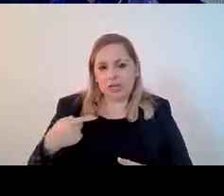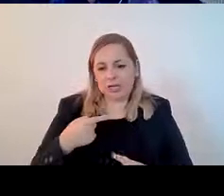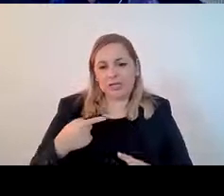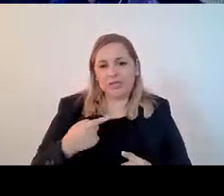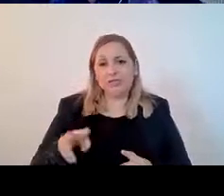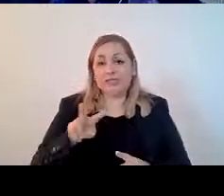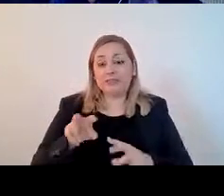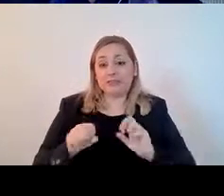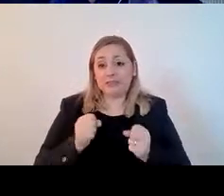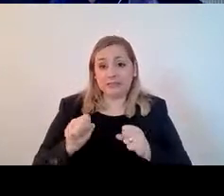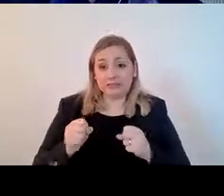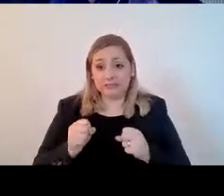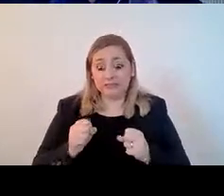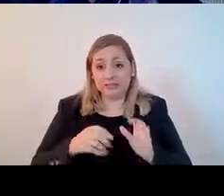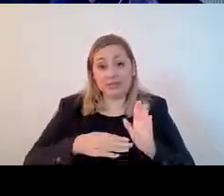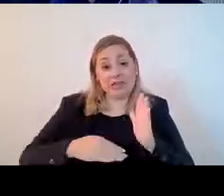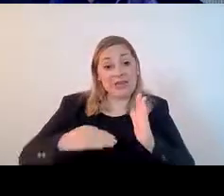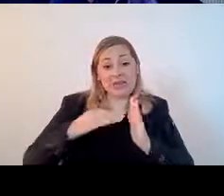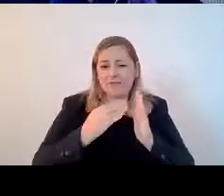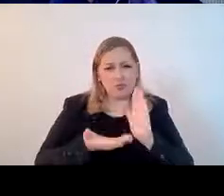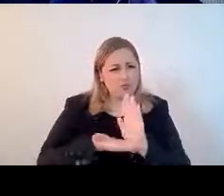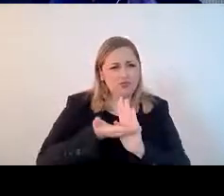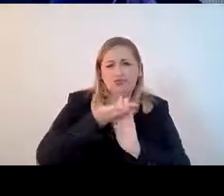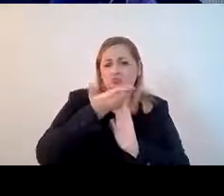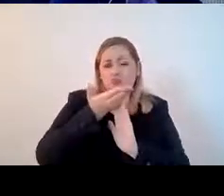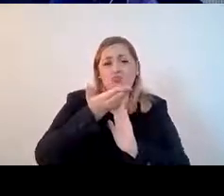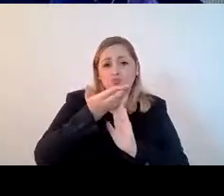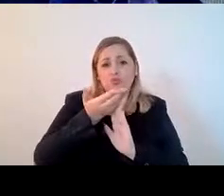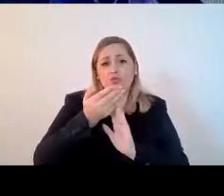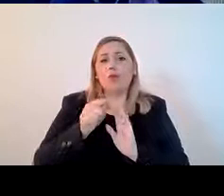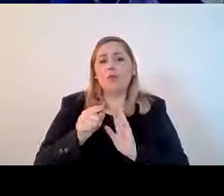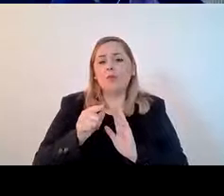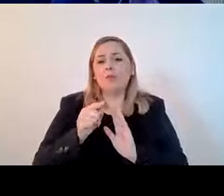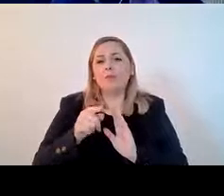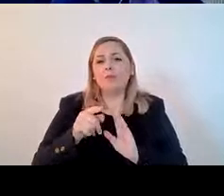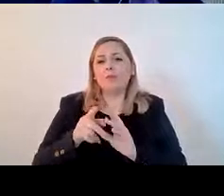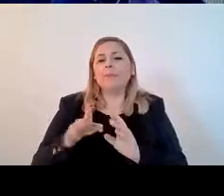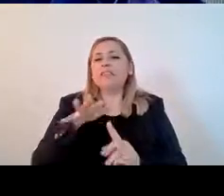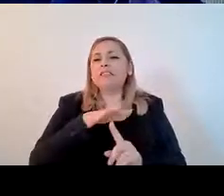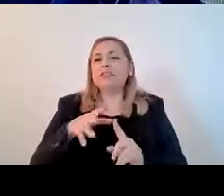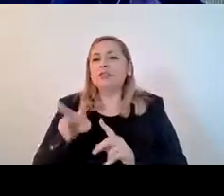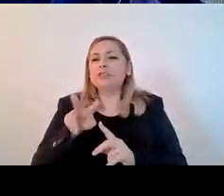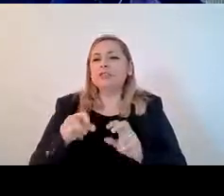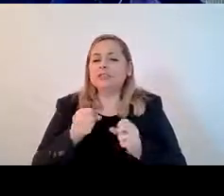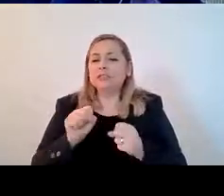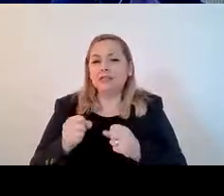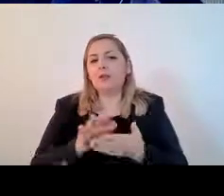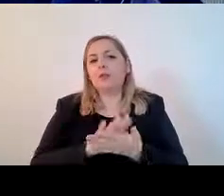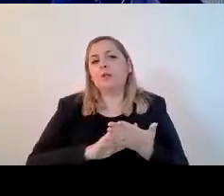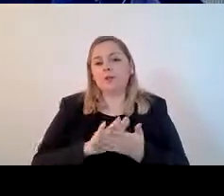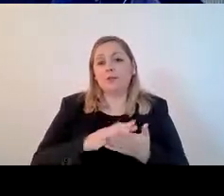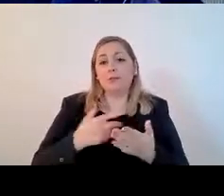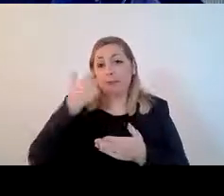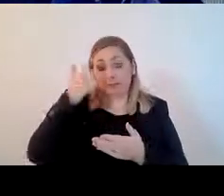los adultos diagnosticados parecían elevados en presencia de un factor estresante. O sea, si naturalmente el